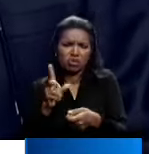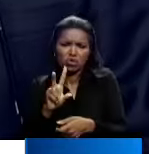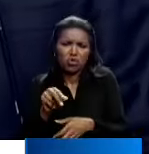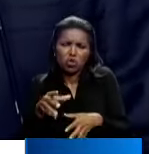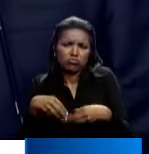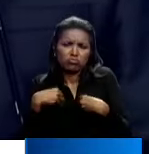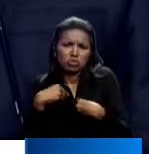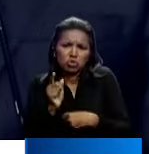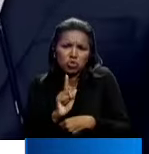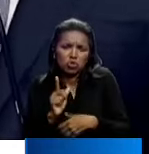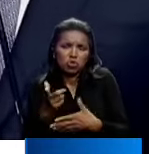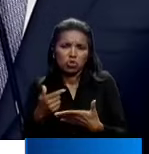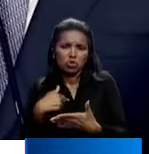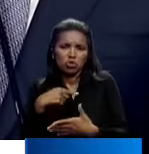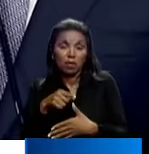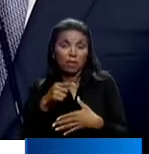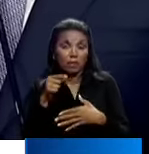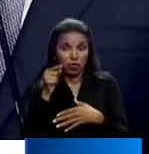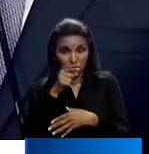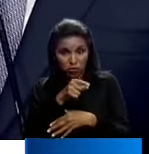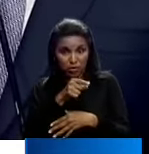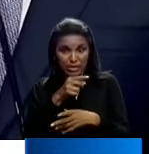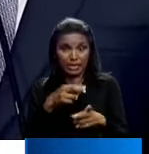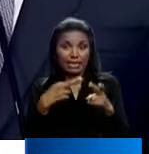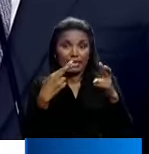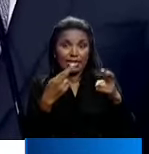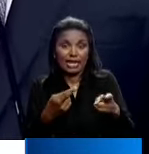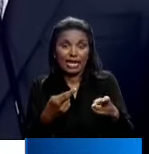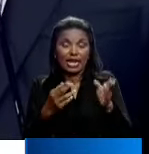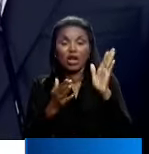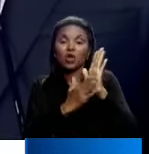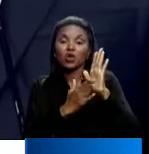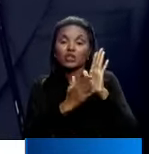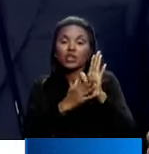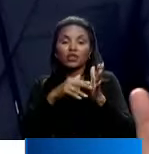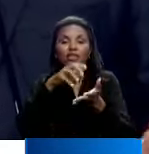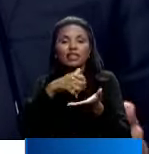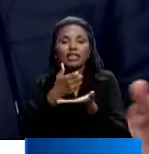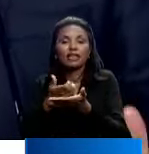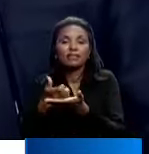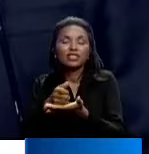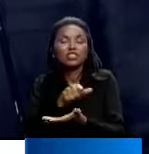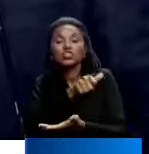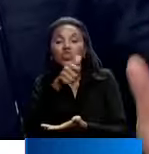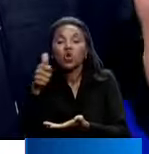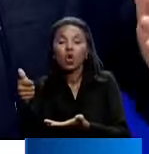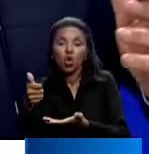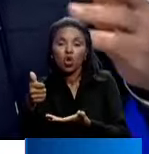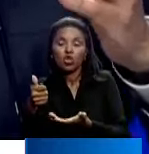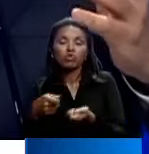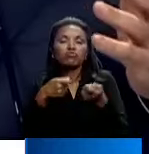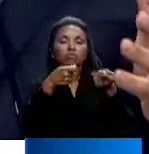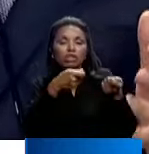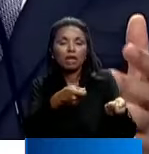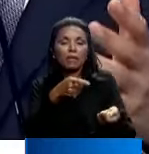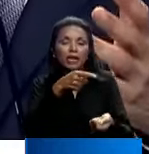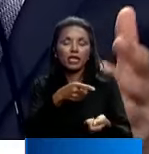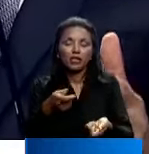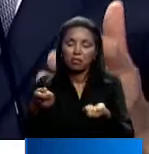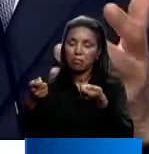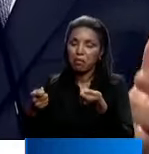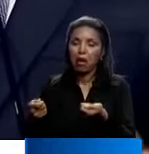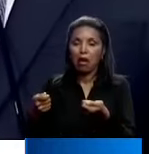colmo, que a ti después que te regalan el contrato de la mina y te regalan otros contratos para que puedas